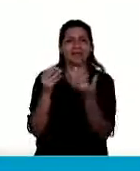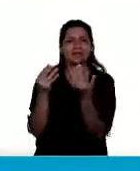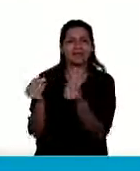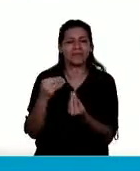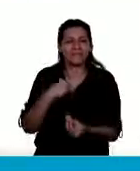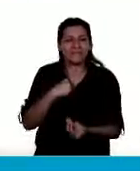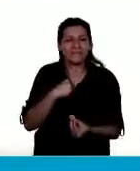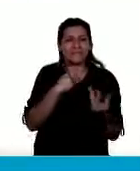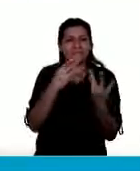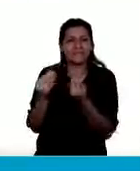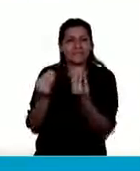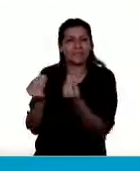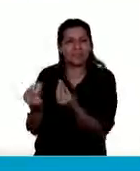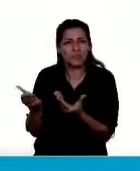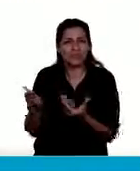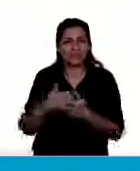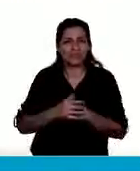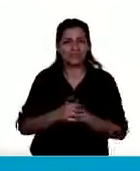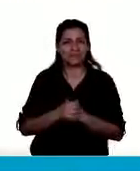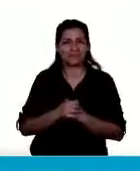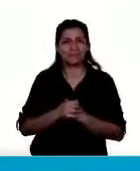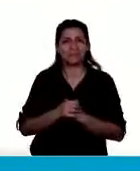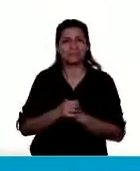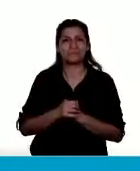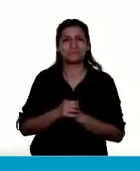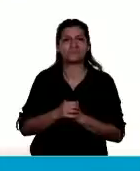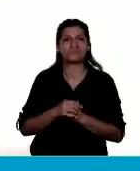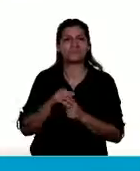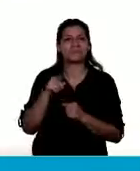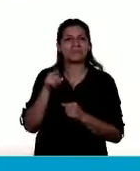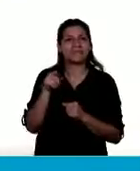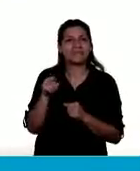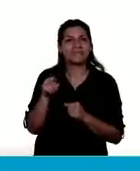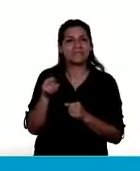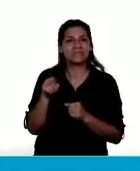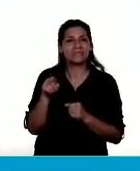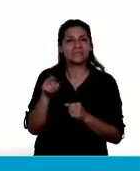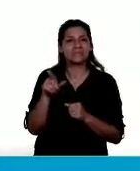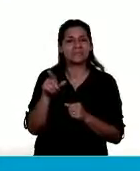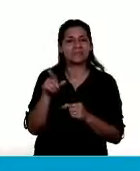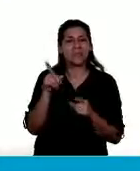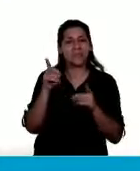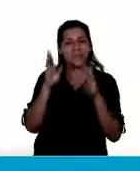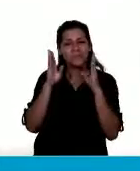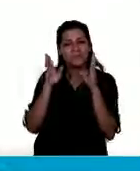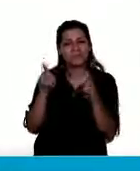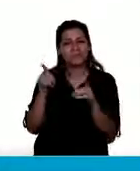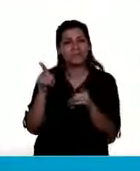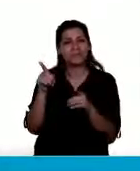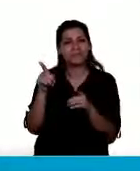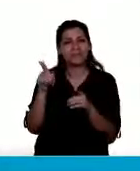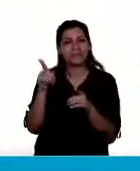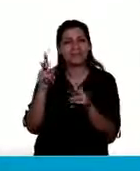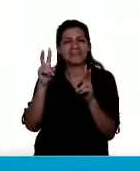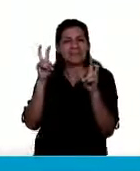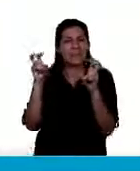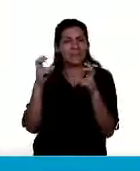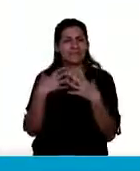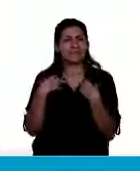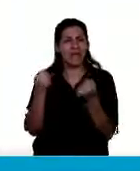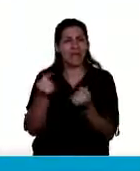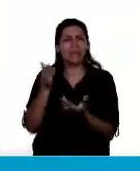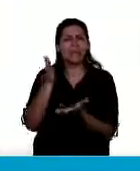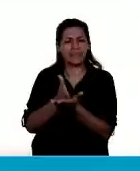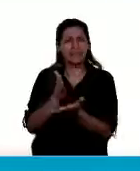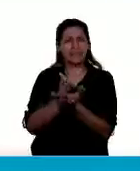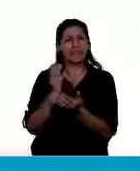Una concepción que ponía claramente en el centro la idea de que la salud es un derecho y